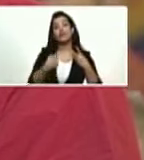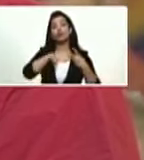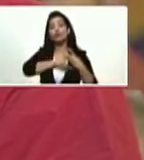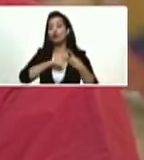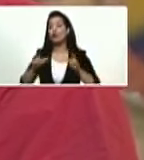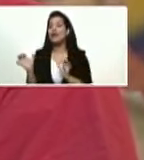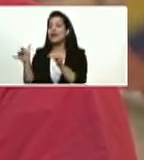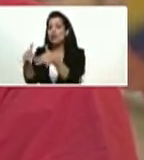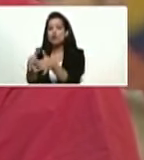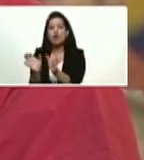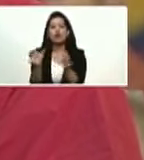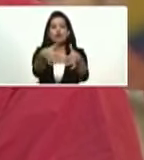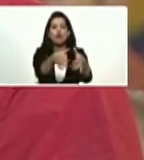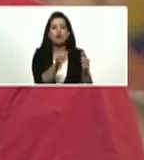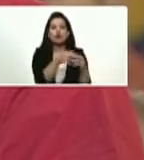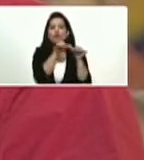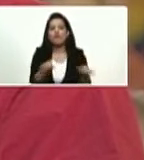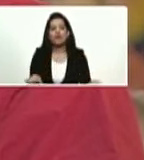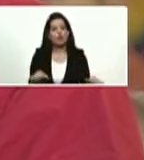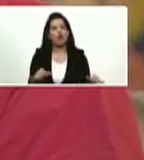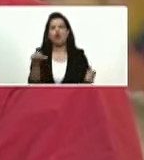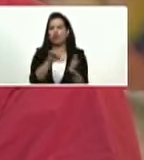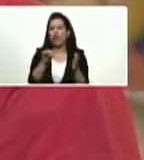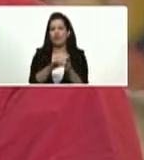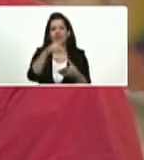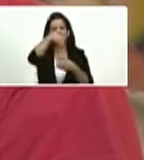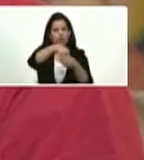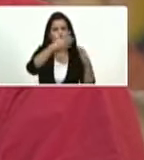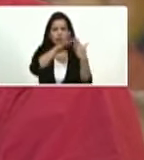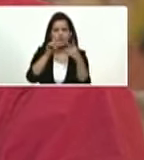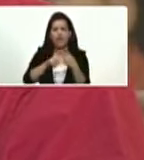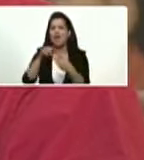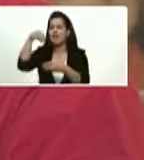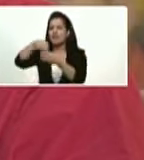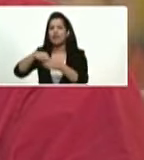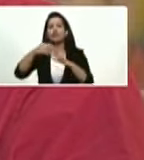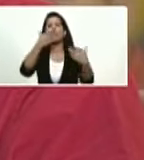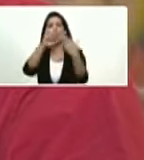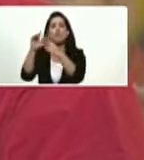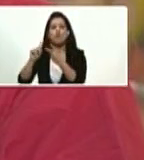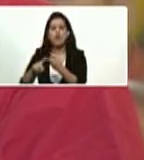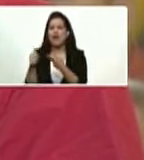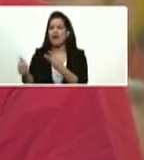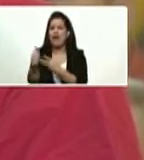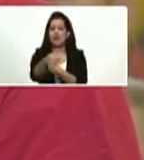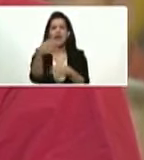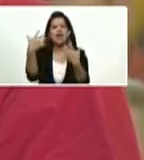cada comuna o en cada entidad de trabajo, que cada trabajador o trabajadora esté consciente